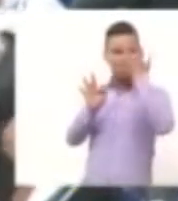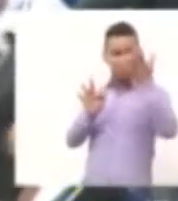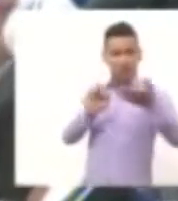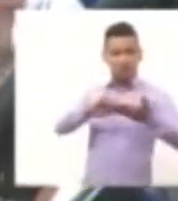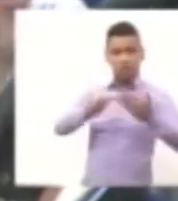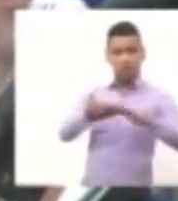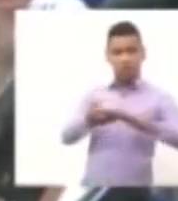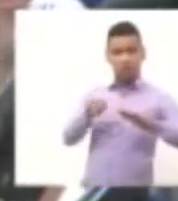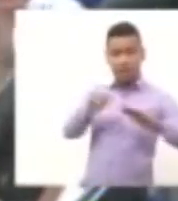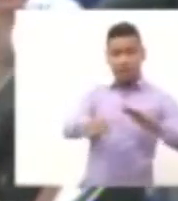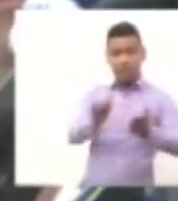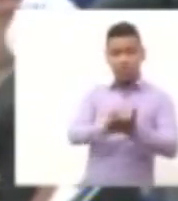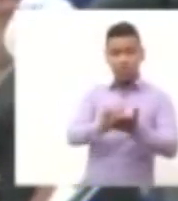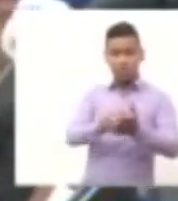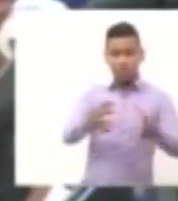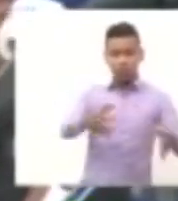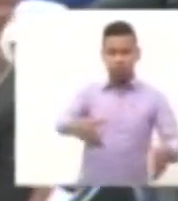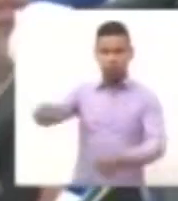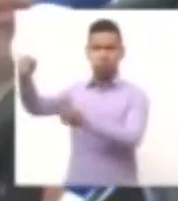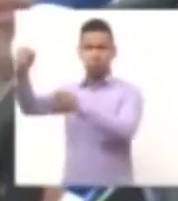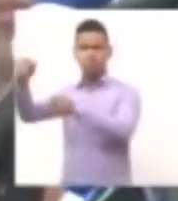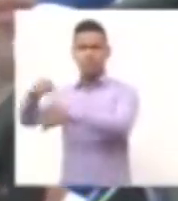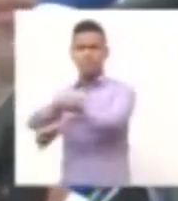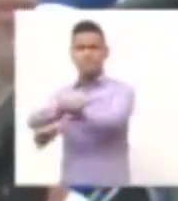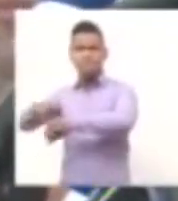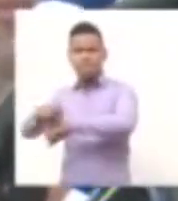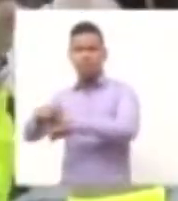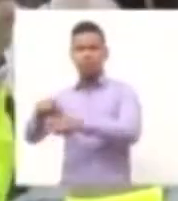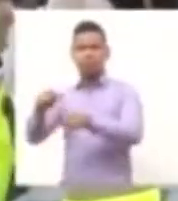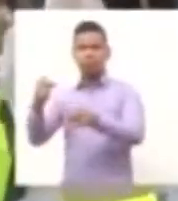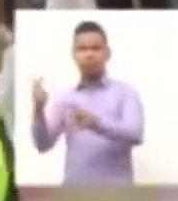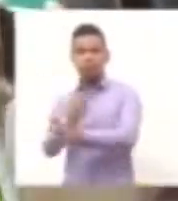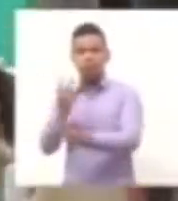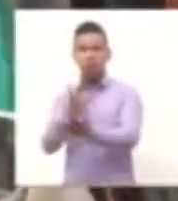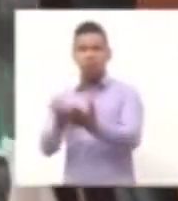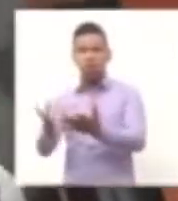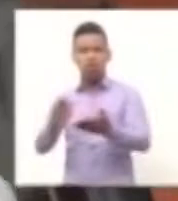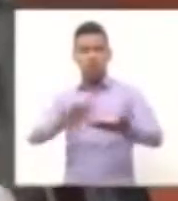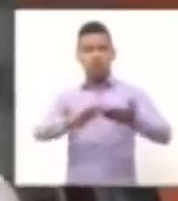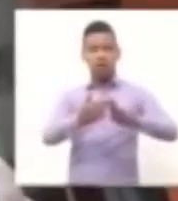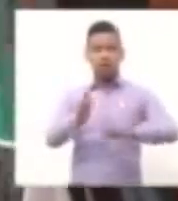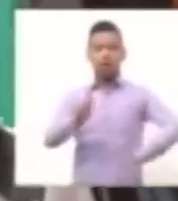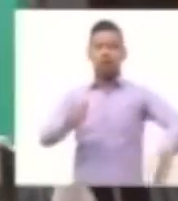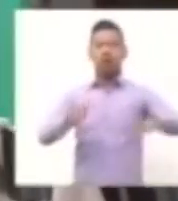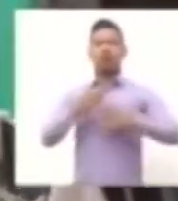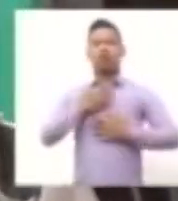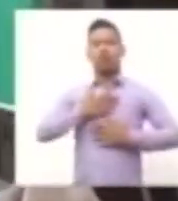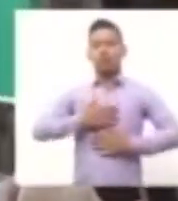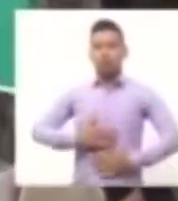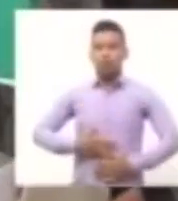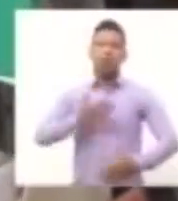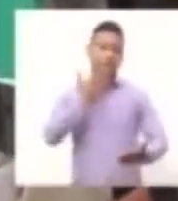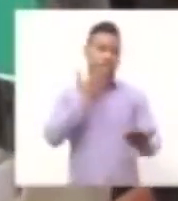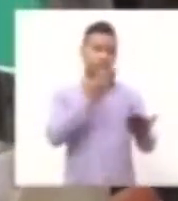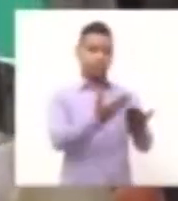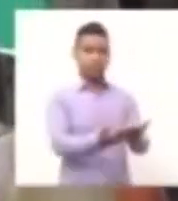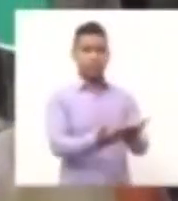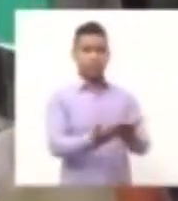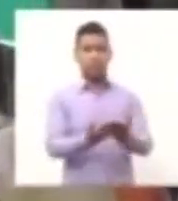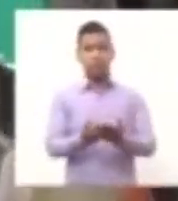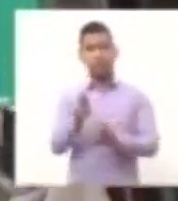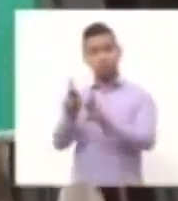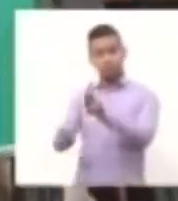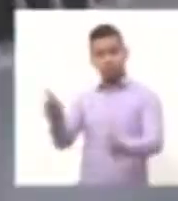comunidades esos individuos, ya pensamos mejor en seguridad. Según las investigaciones preliminares, estas personas están referenciadas